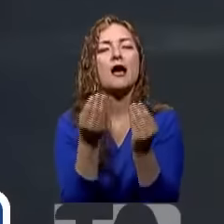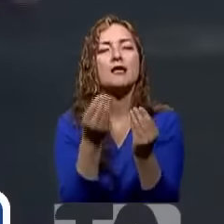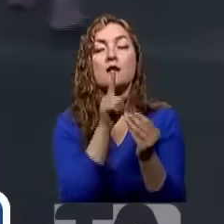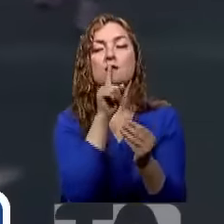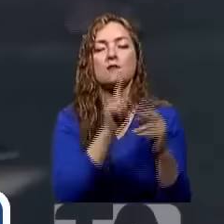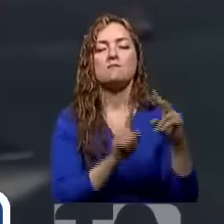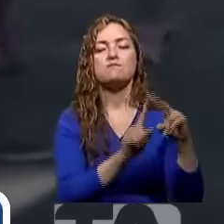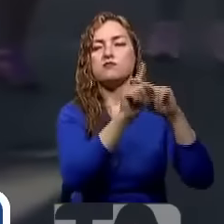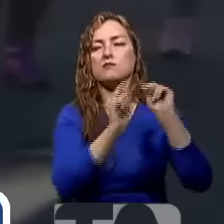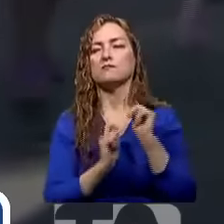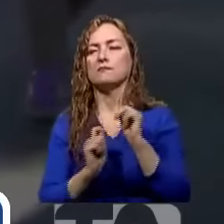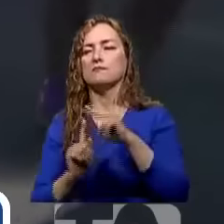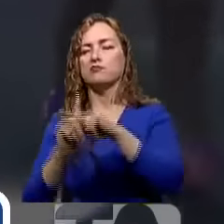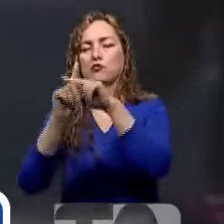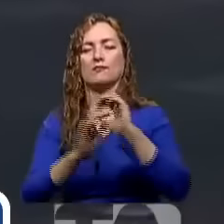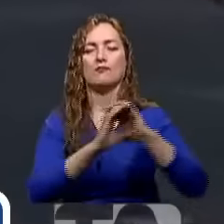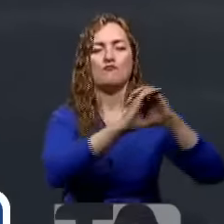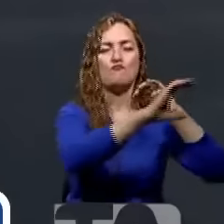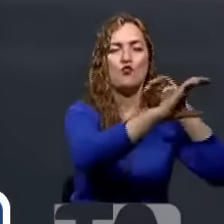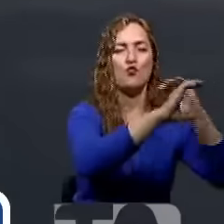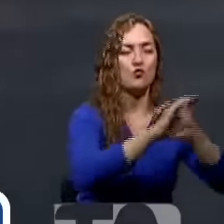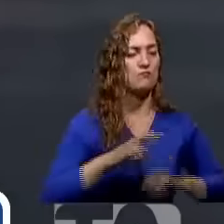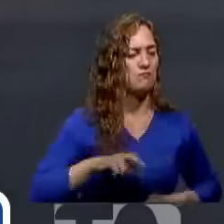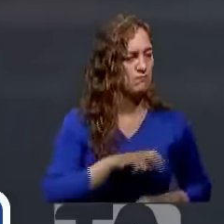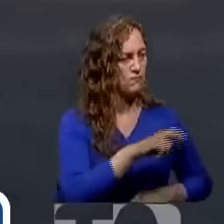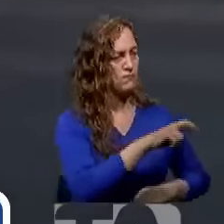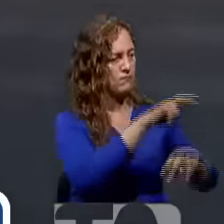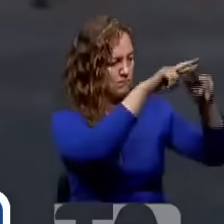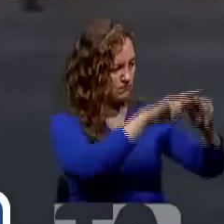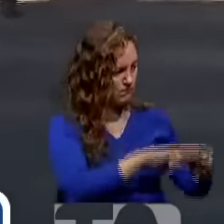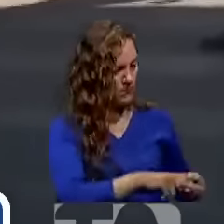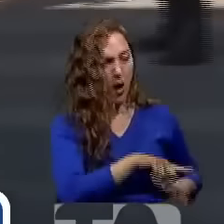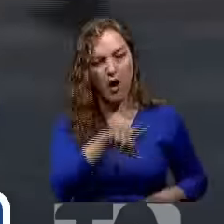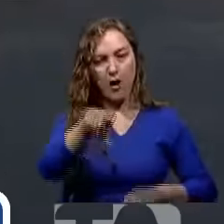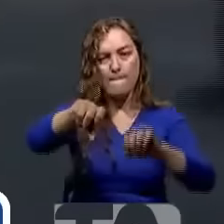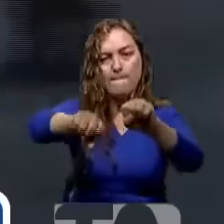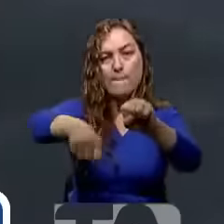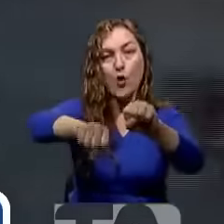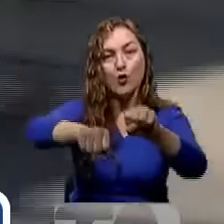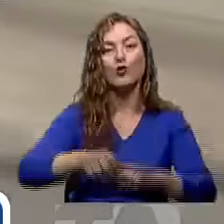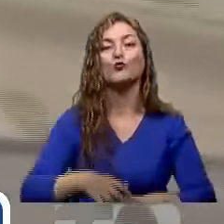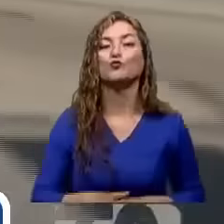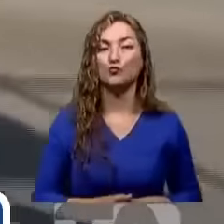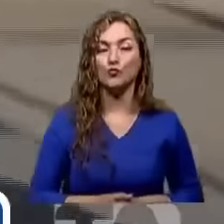de buses como de motocicletas, como usted puede ver allá. Vamos a observar también